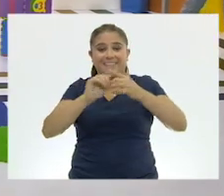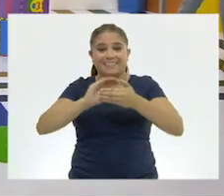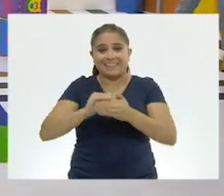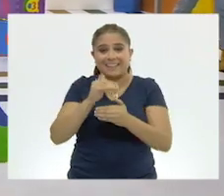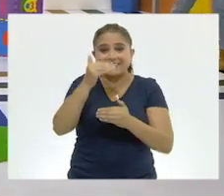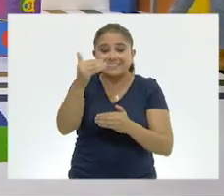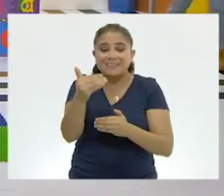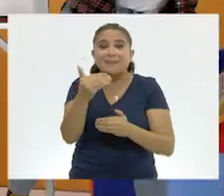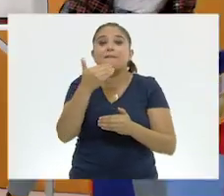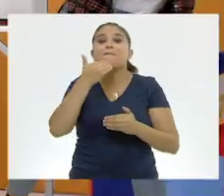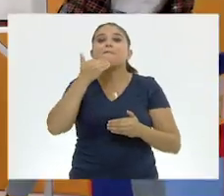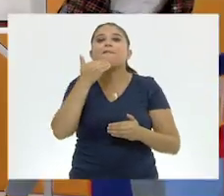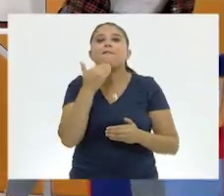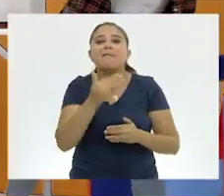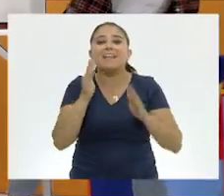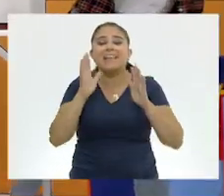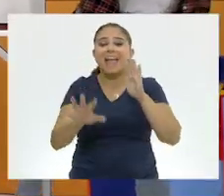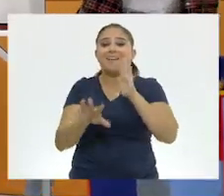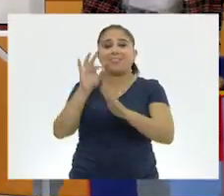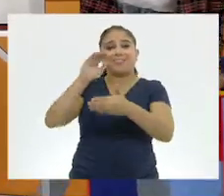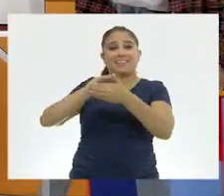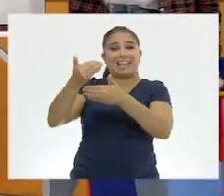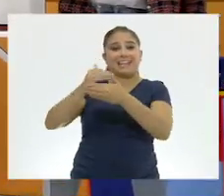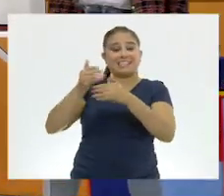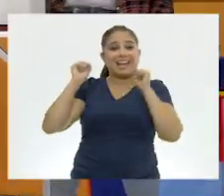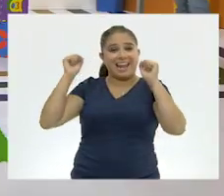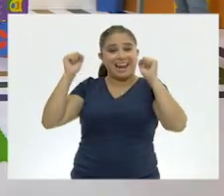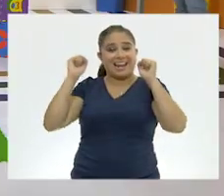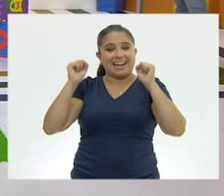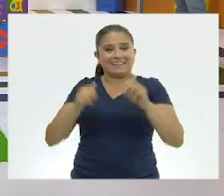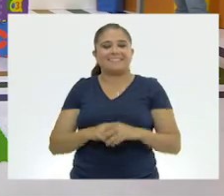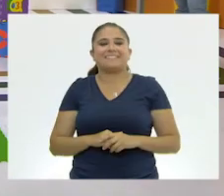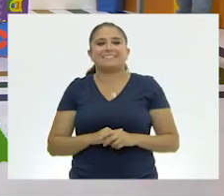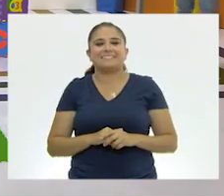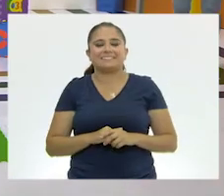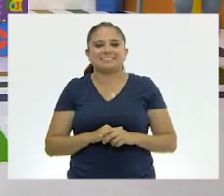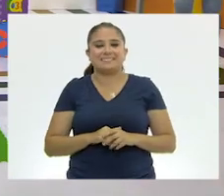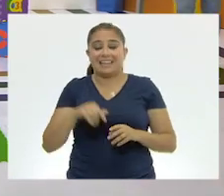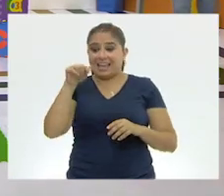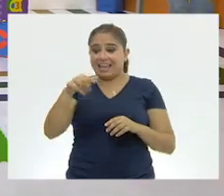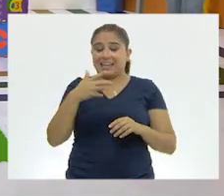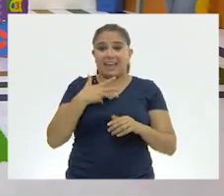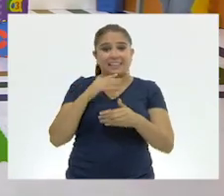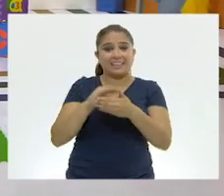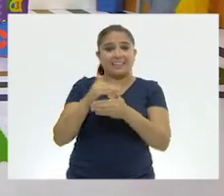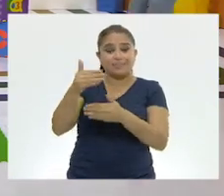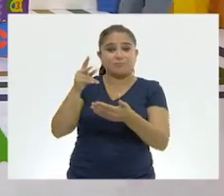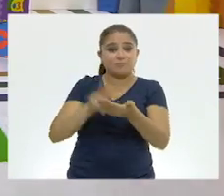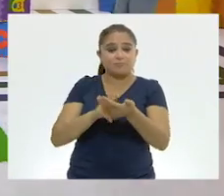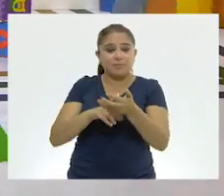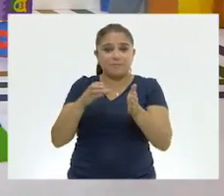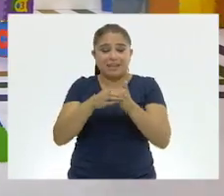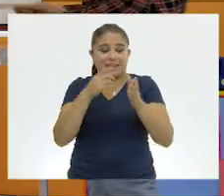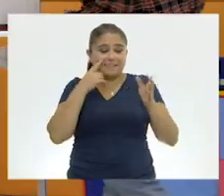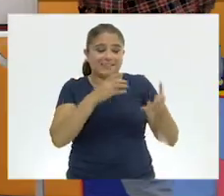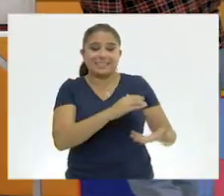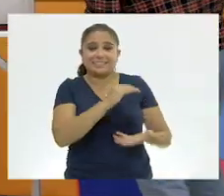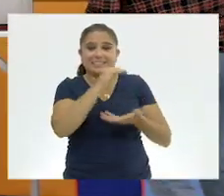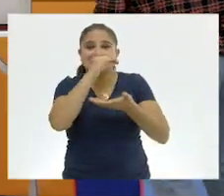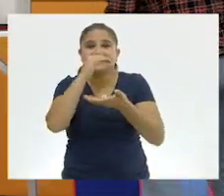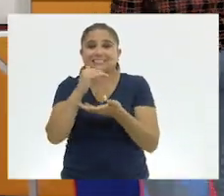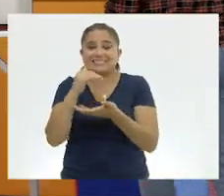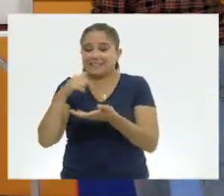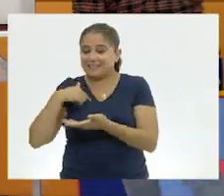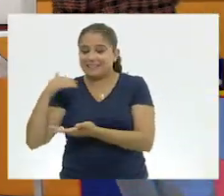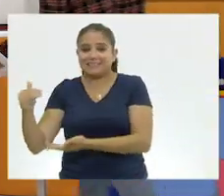tesoro! ¡Muy bien! ¡Trae tu tesoro! ¡Trae tu tesoro, Alexia! ¡Aquí está mi tesoro! ¡Mira nada más! ¡Con mi cajita! ¿Dónde está tu cajita?